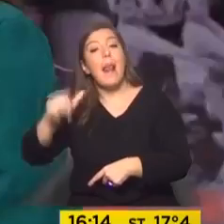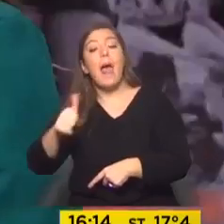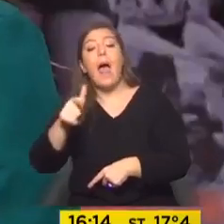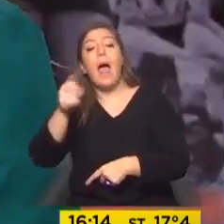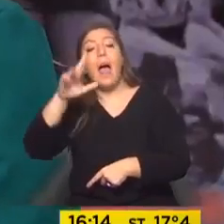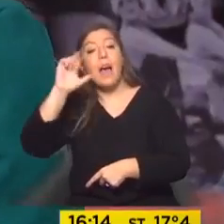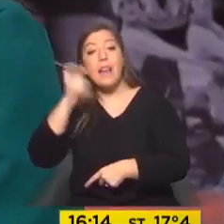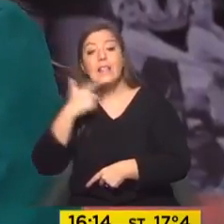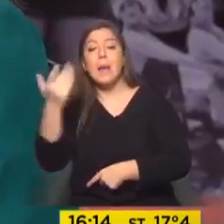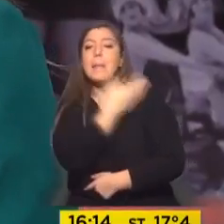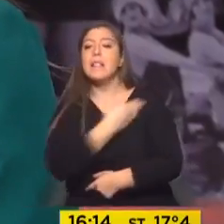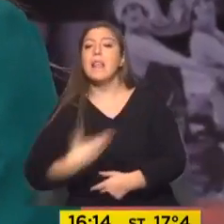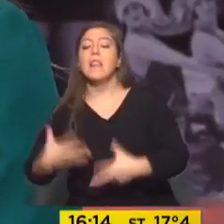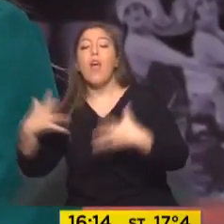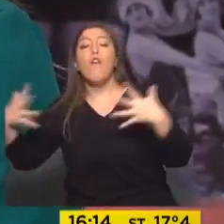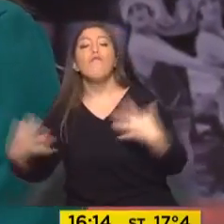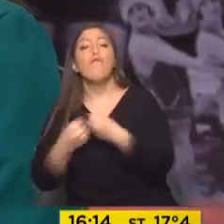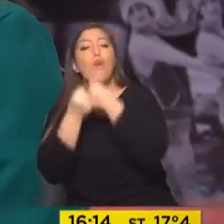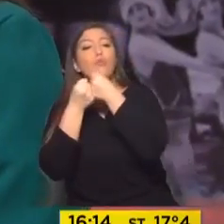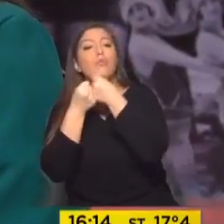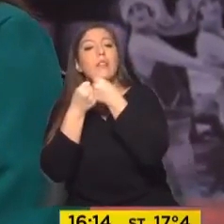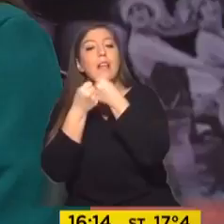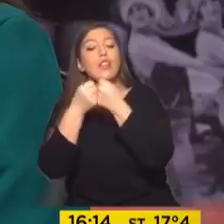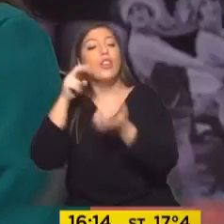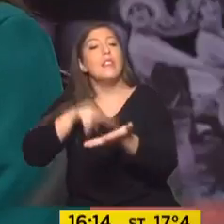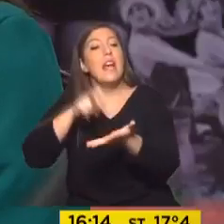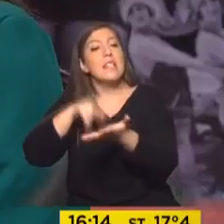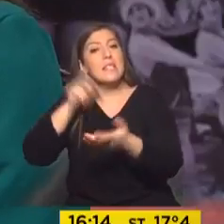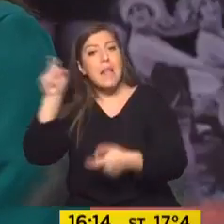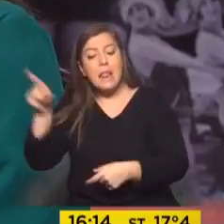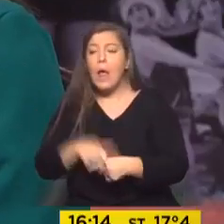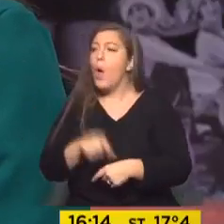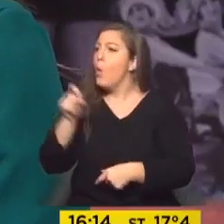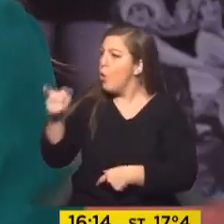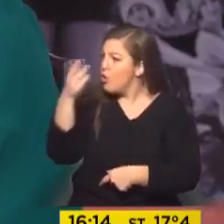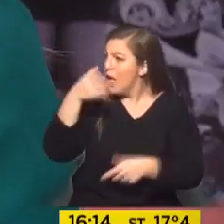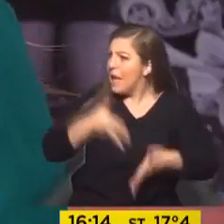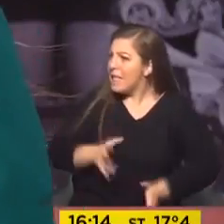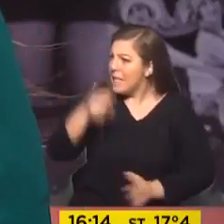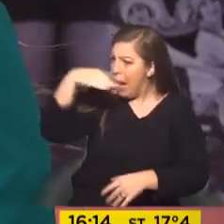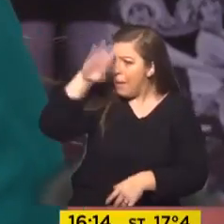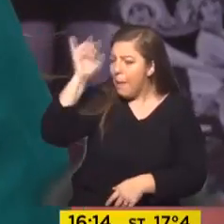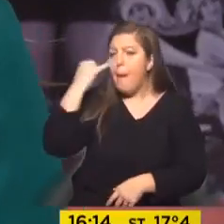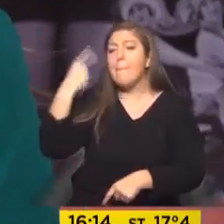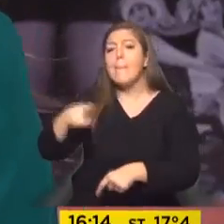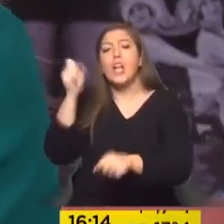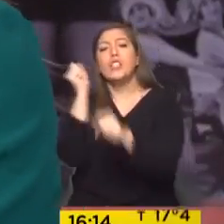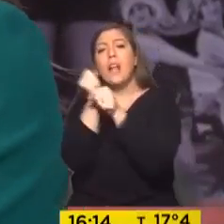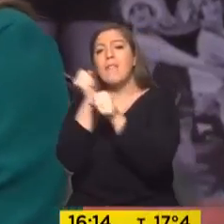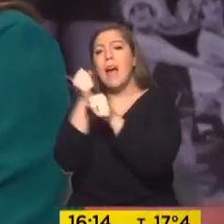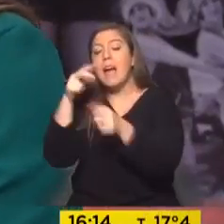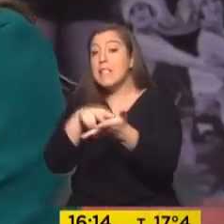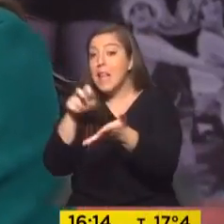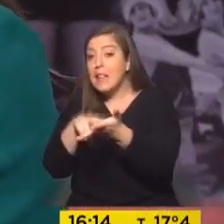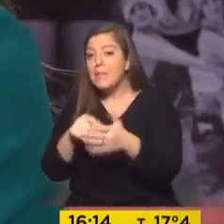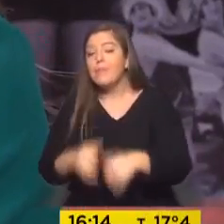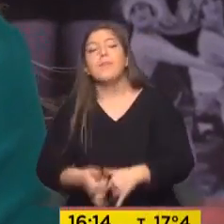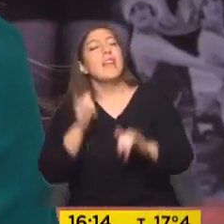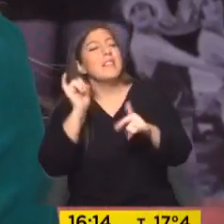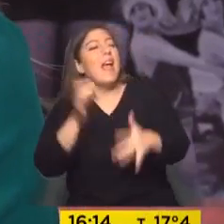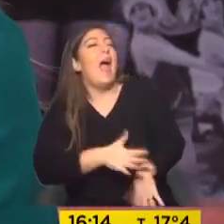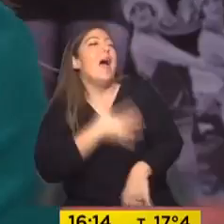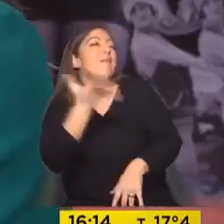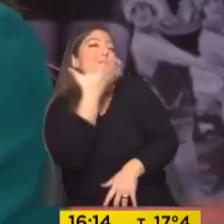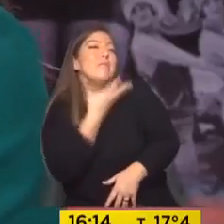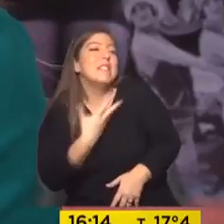Ella es presidenta de la Fundación Contemporánea de Salta. Pamela, vos sos de La Pampa, pero trabajás en Salta, ¿verdad? Sí, me fui a vivir. El amor me llevó a